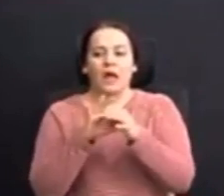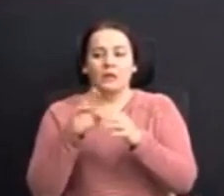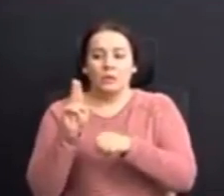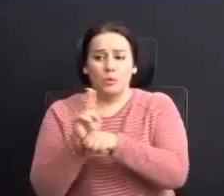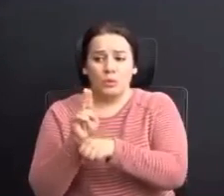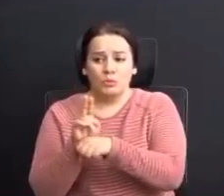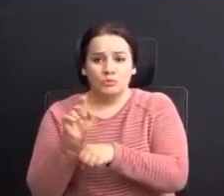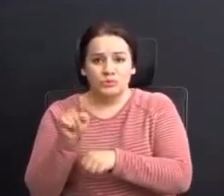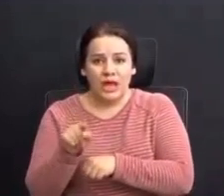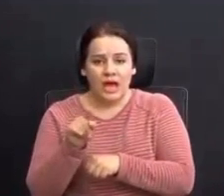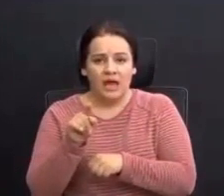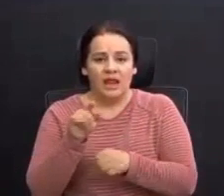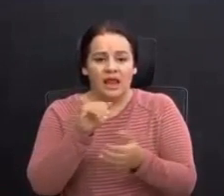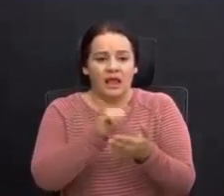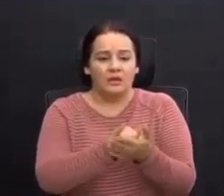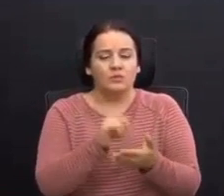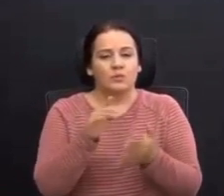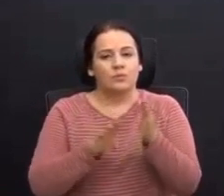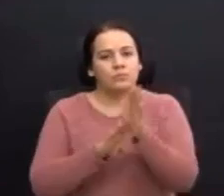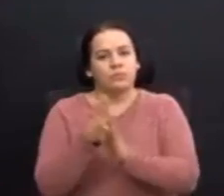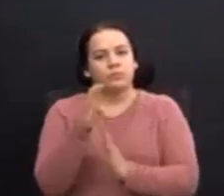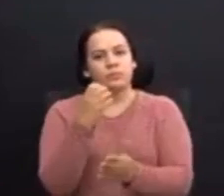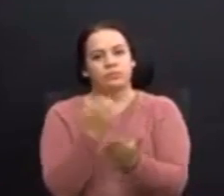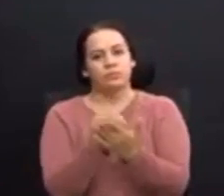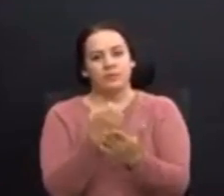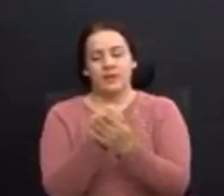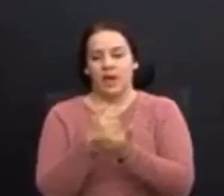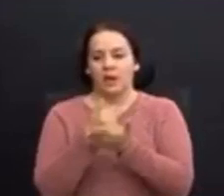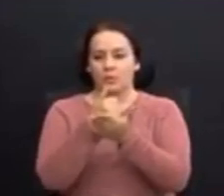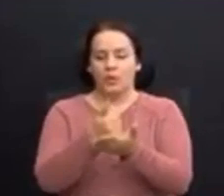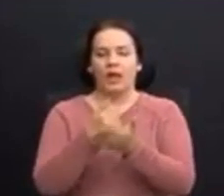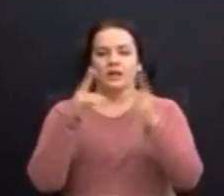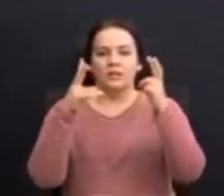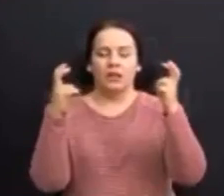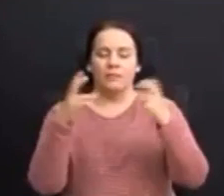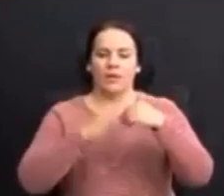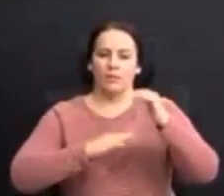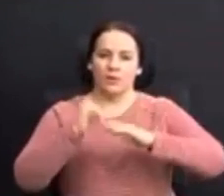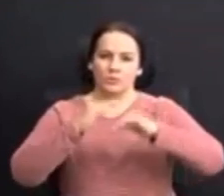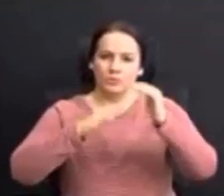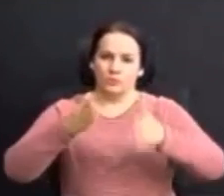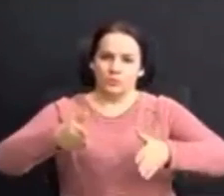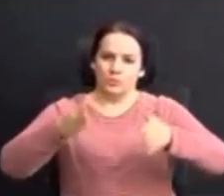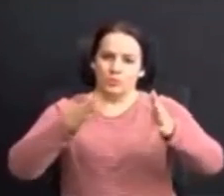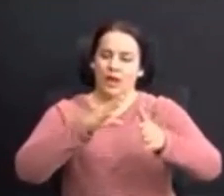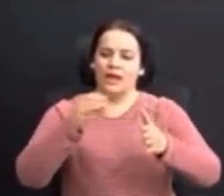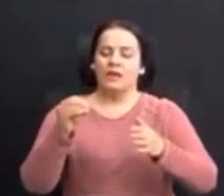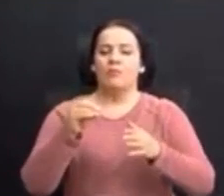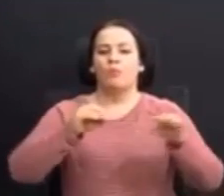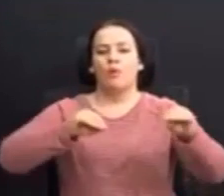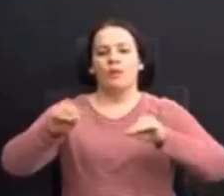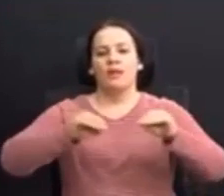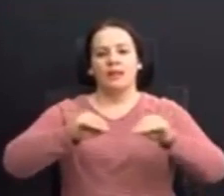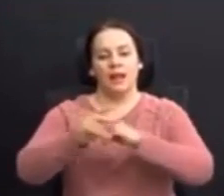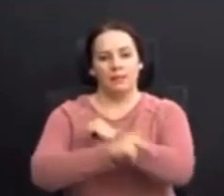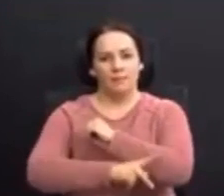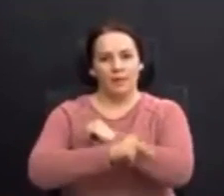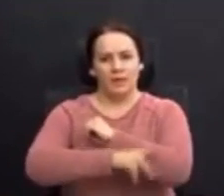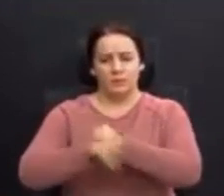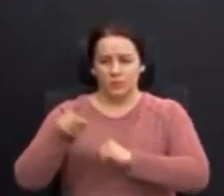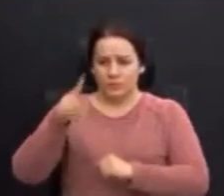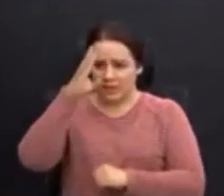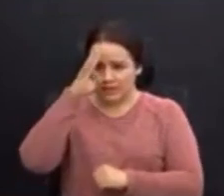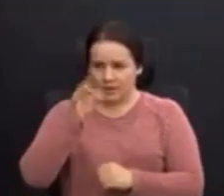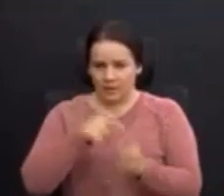reactivación económica y de seguir ayudando al tema de la infraestructura y la movilidad del país. Usted lo señala que este podría ser